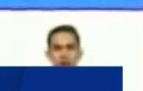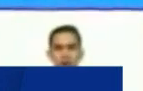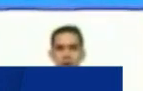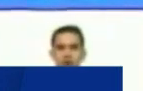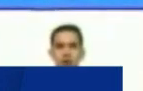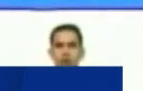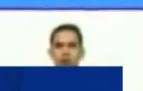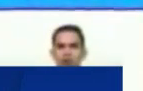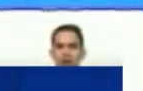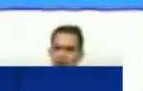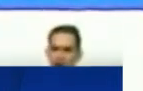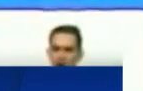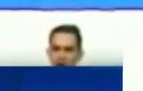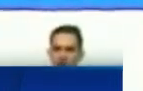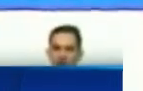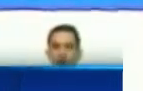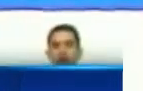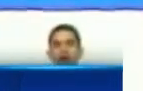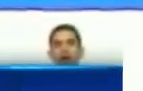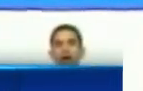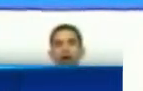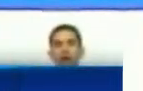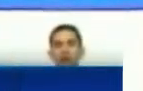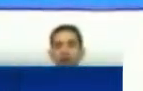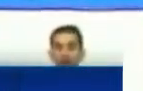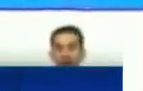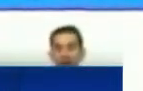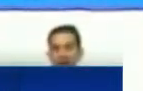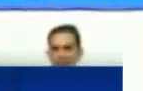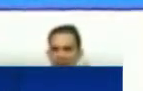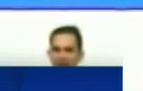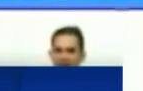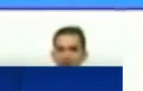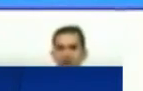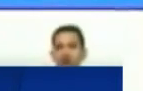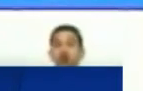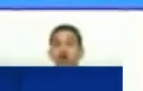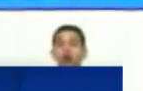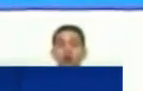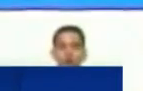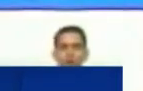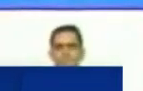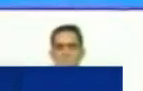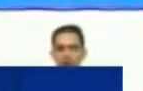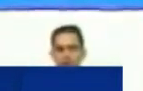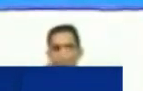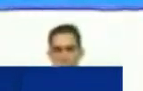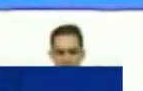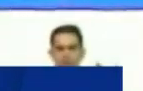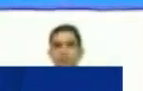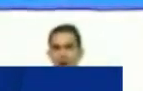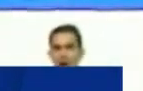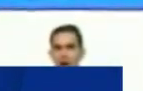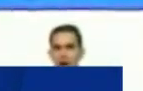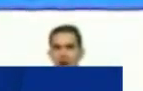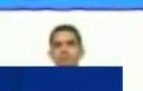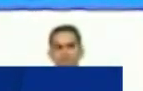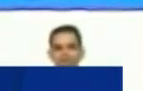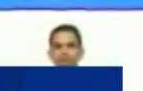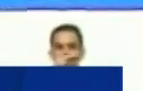Fuerzas Armadas y el Estado de Excepción, hemos logrado disminuir